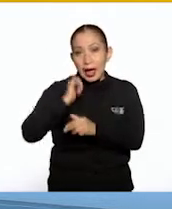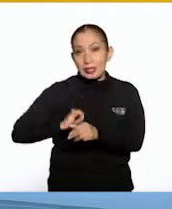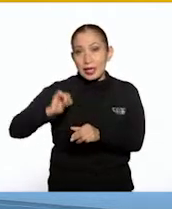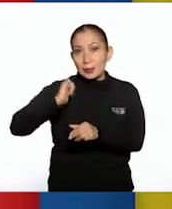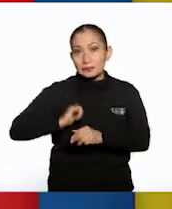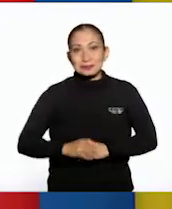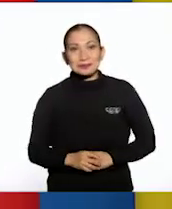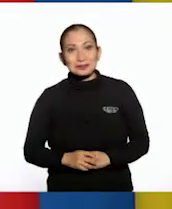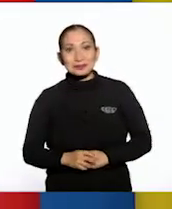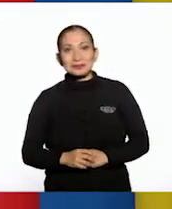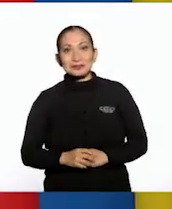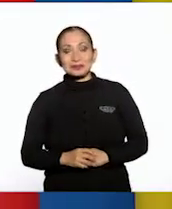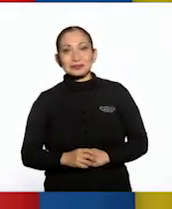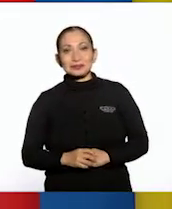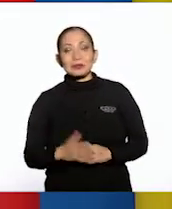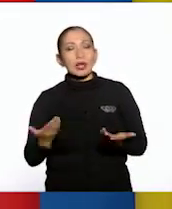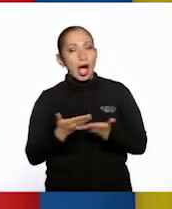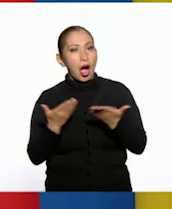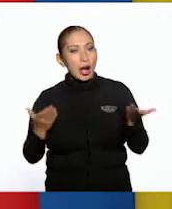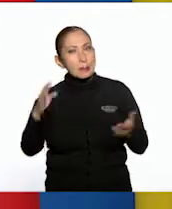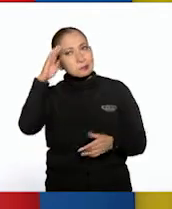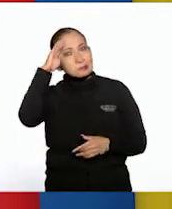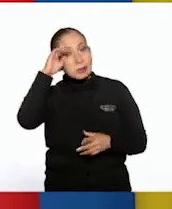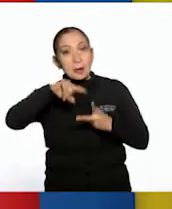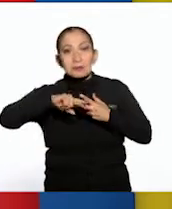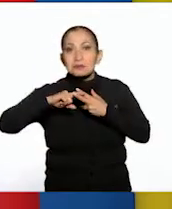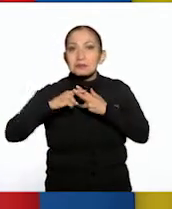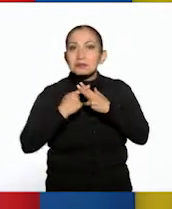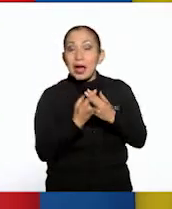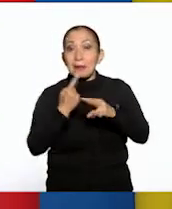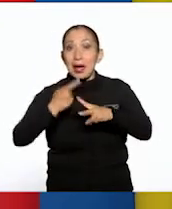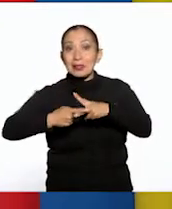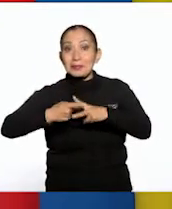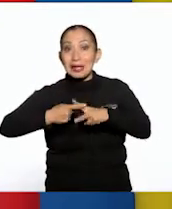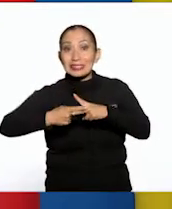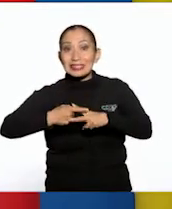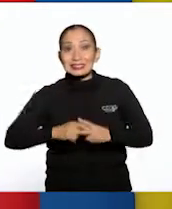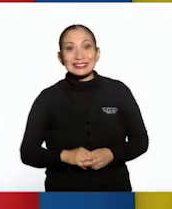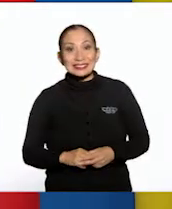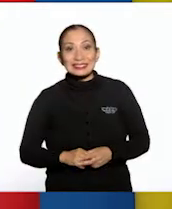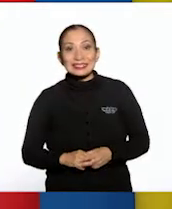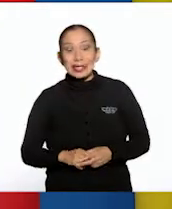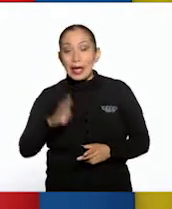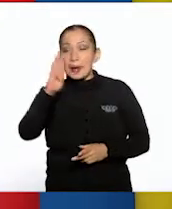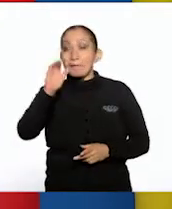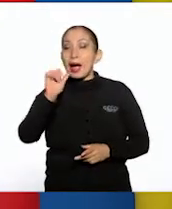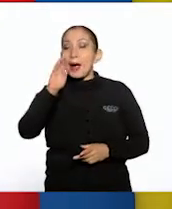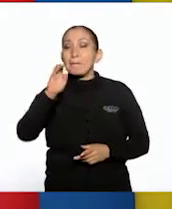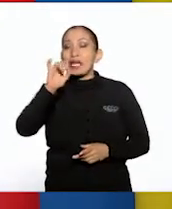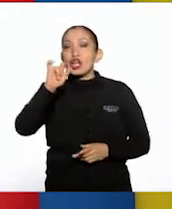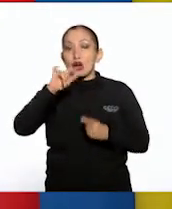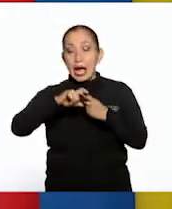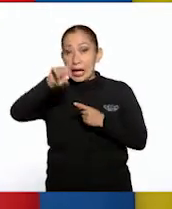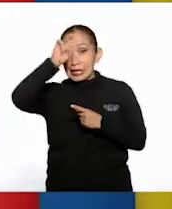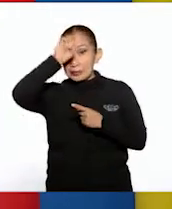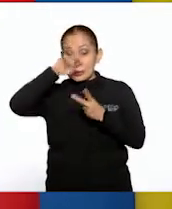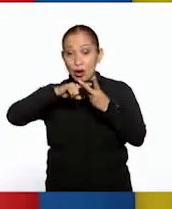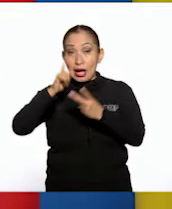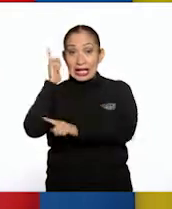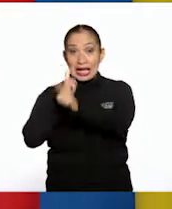antigüedad. ¿Qué les parece si comenzamos con las matemáticas? Pues los babilonios, egipcios y